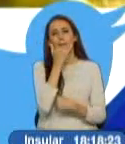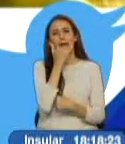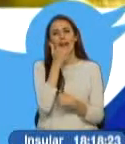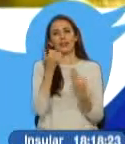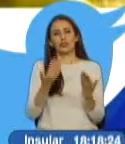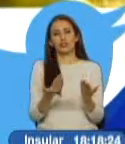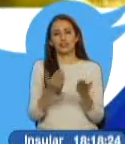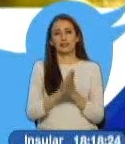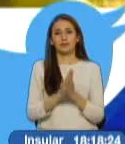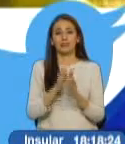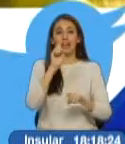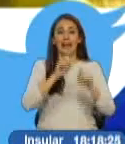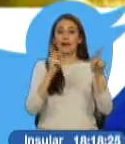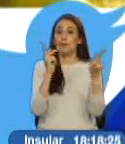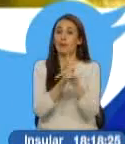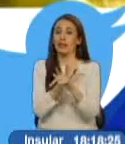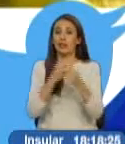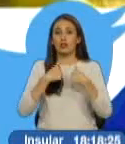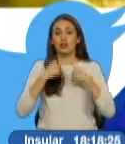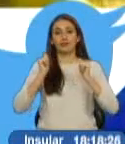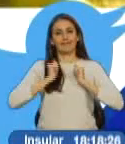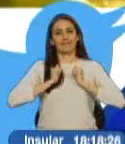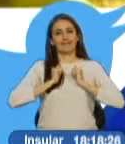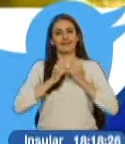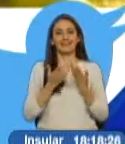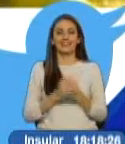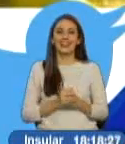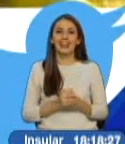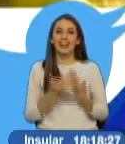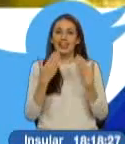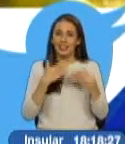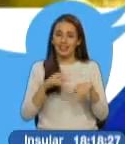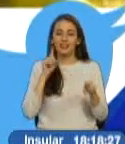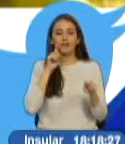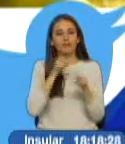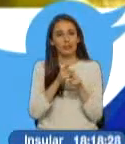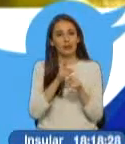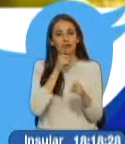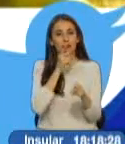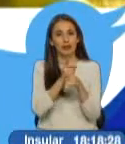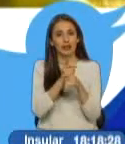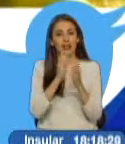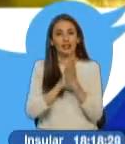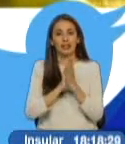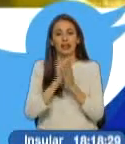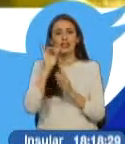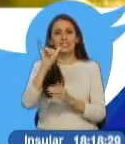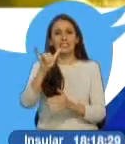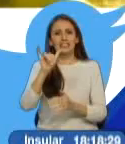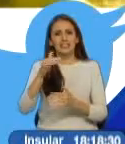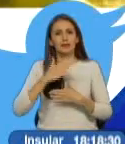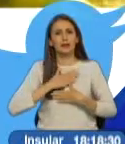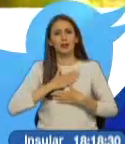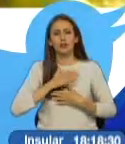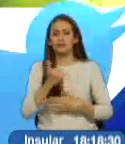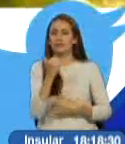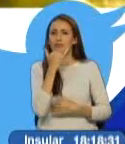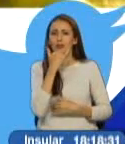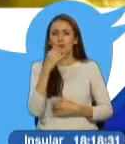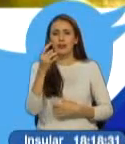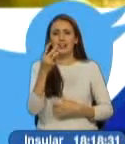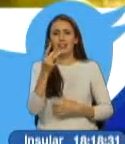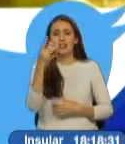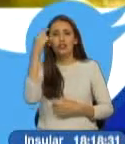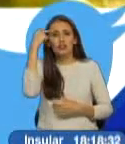noticia. Hay peligro de que me salve. Ya más seriamente, al menos desde el día sábado me sentía muy mal. Dolor de